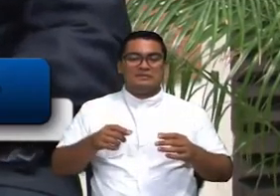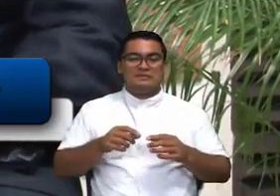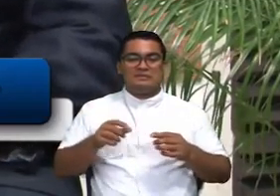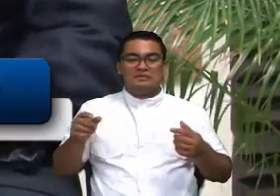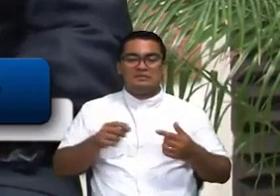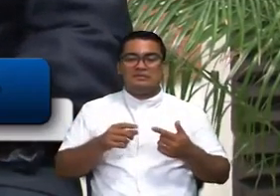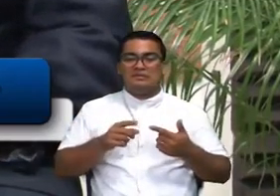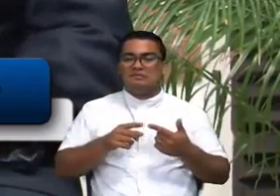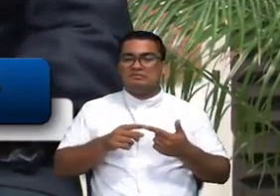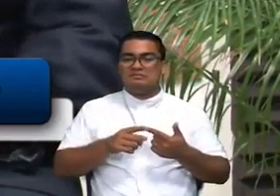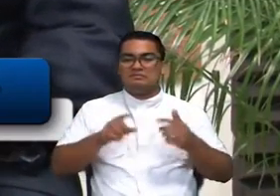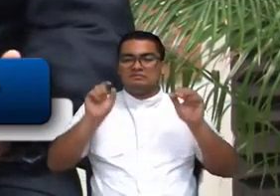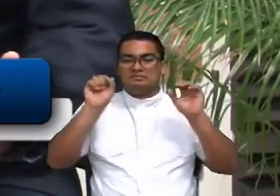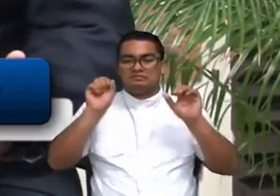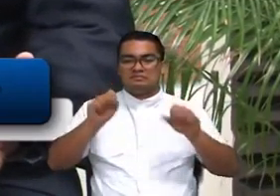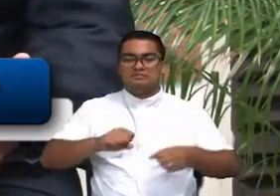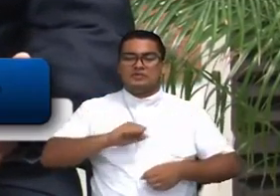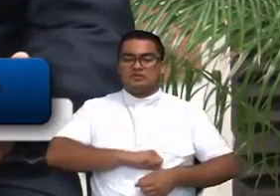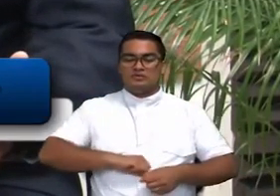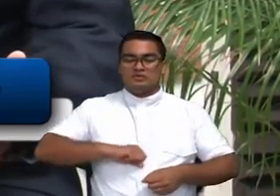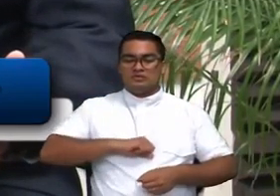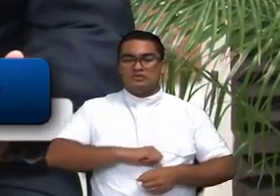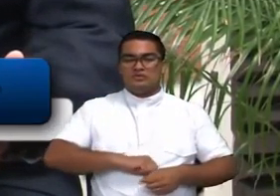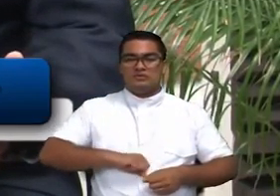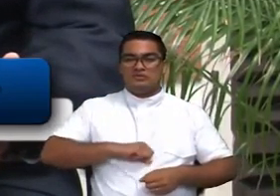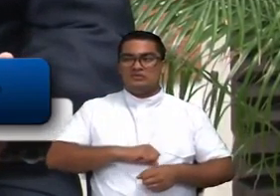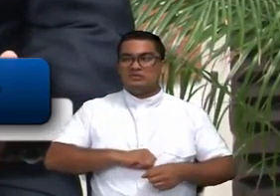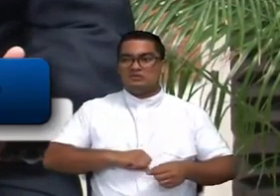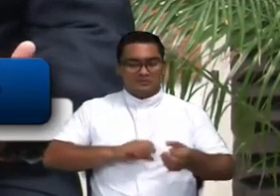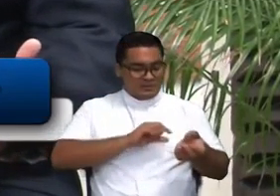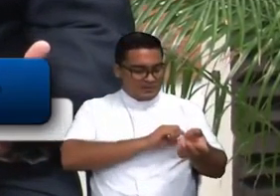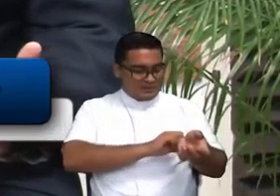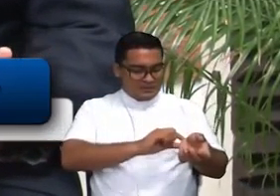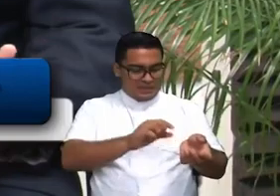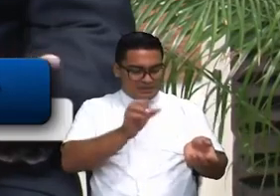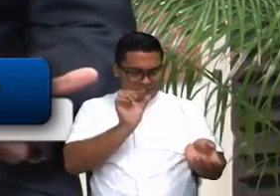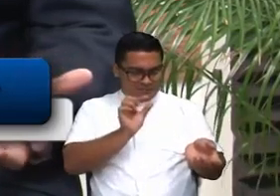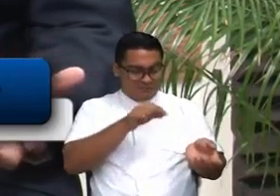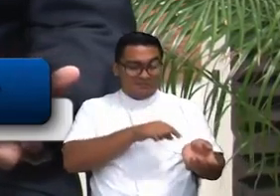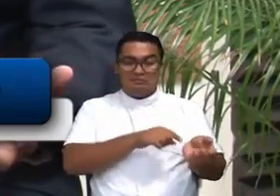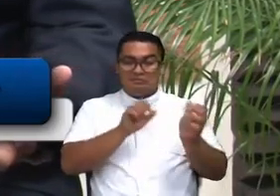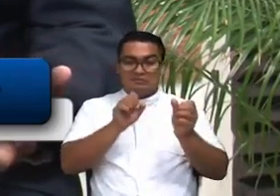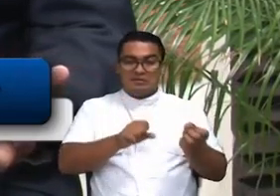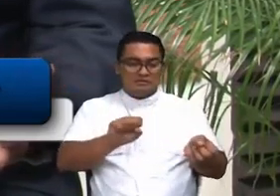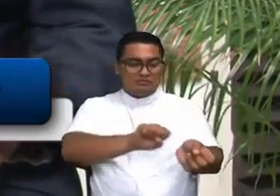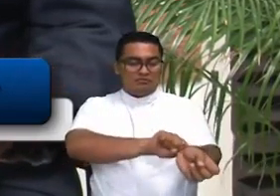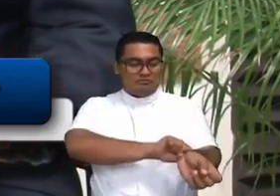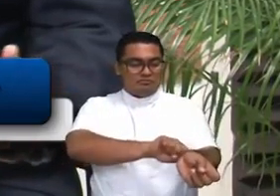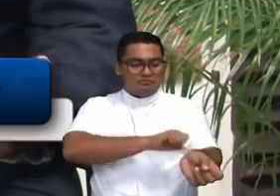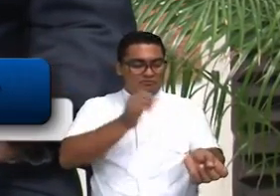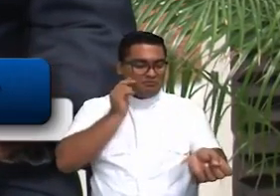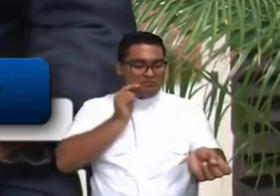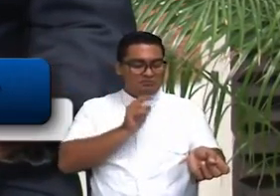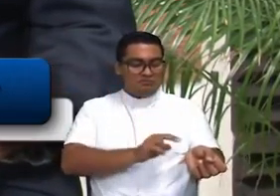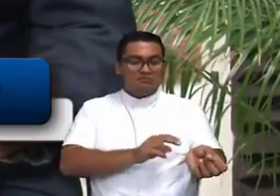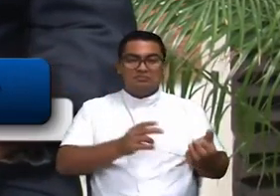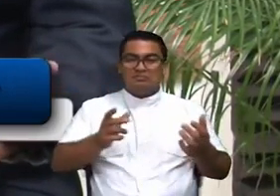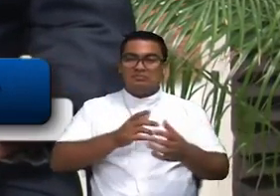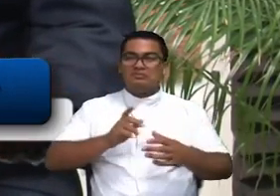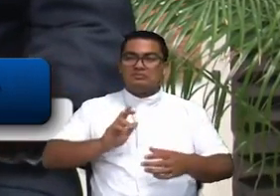tamaño, podemos ver quistes en el vaso y podemos ver si hay líquido libre en la cavidad